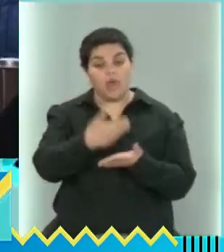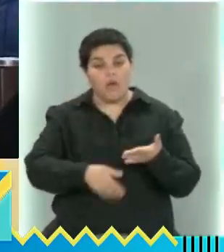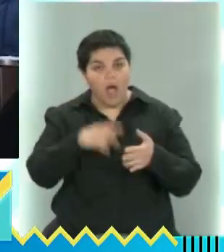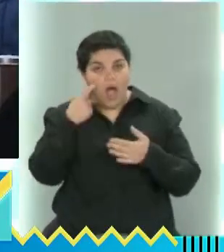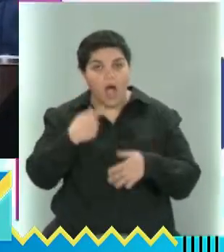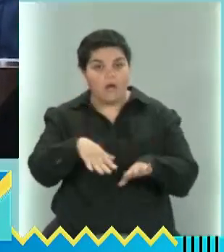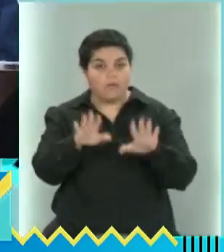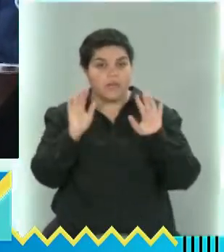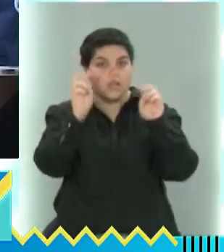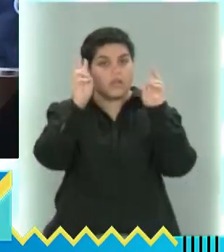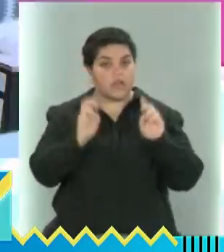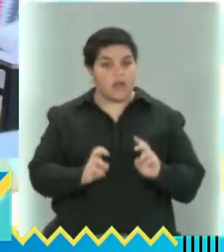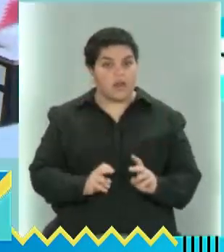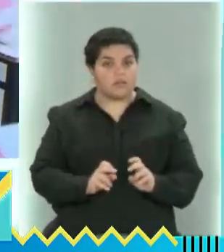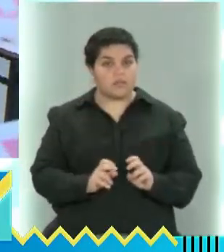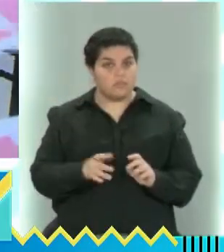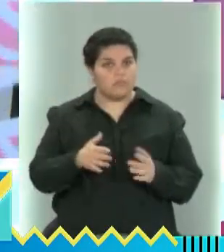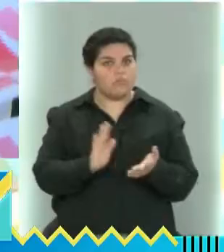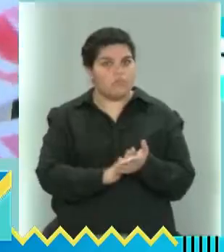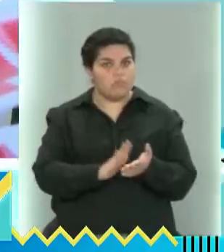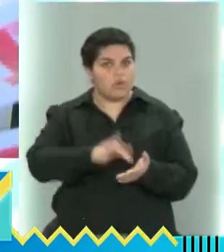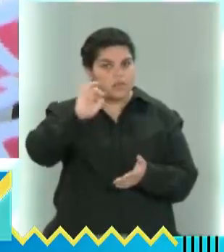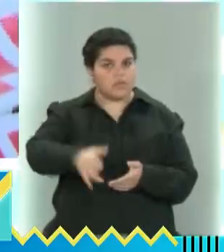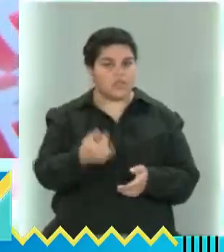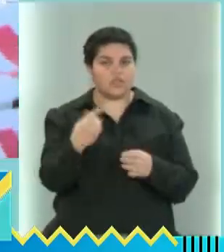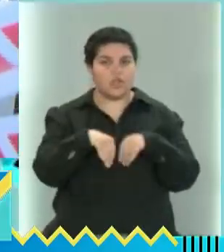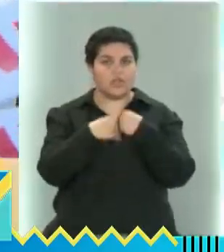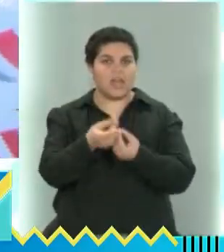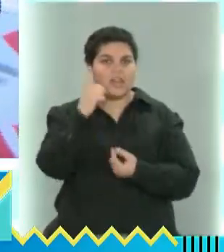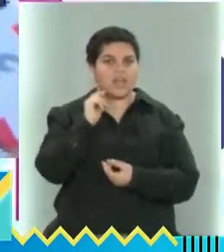que existe la posibilidad cierta de que se cumplan exactamente la